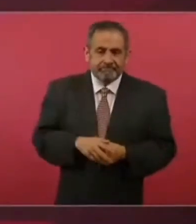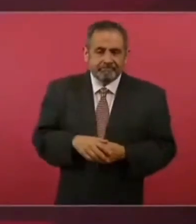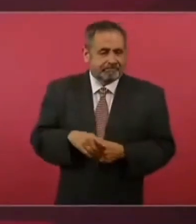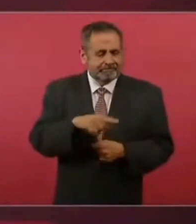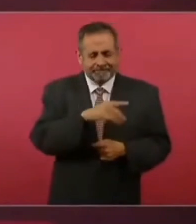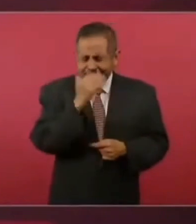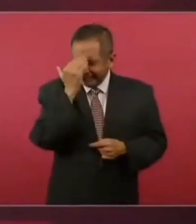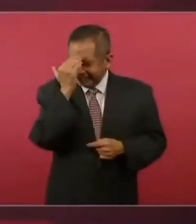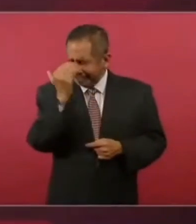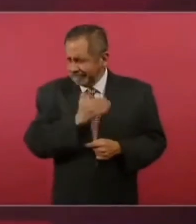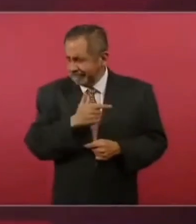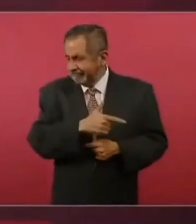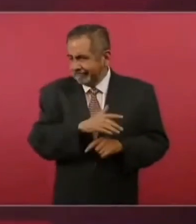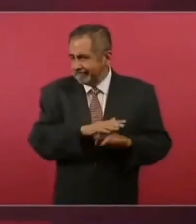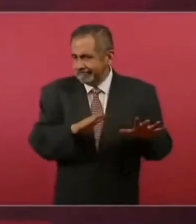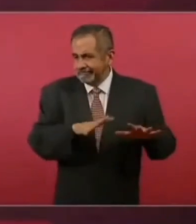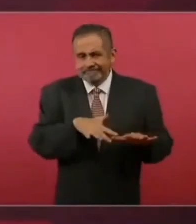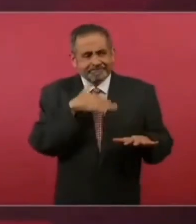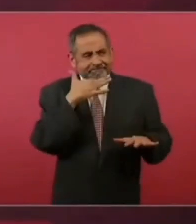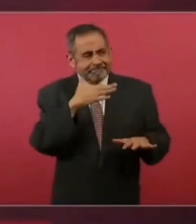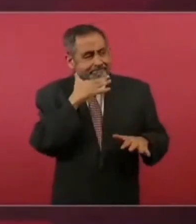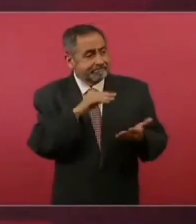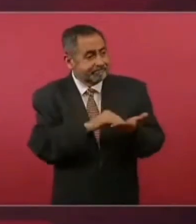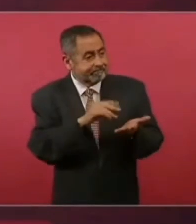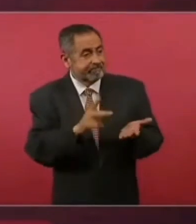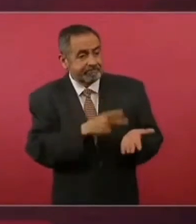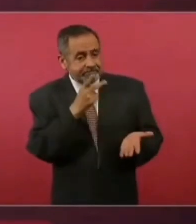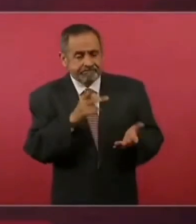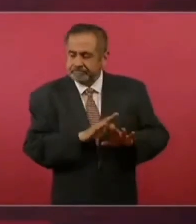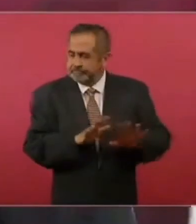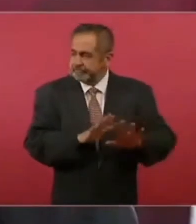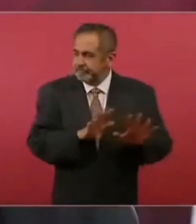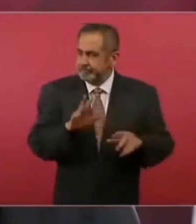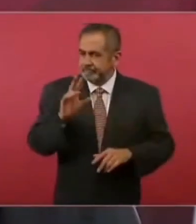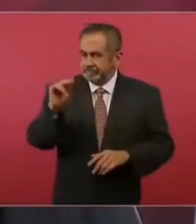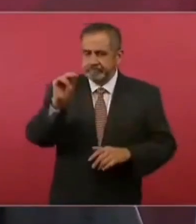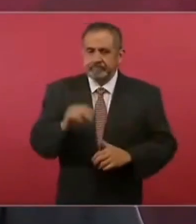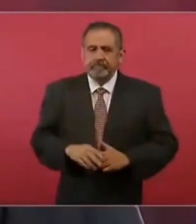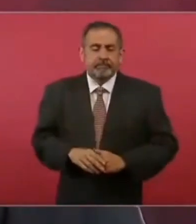al horror y a la corrupción,